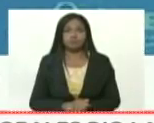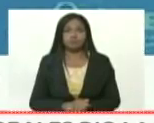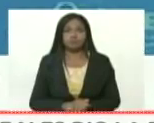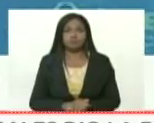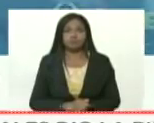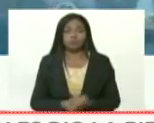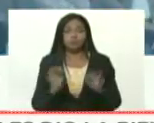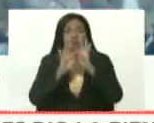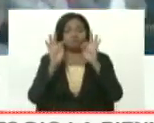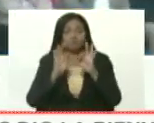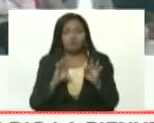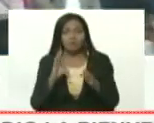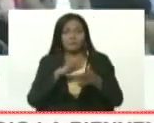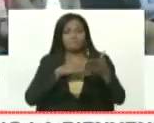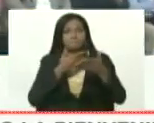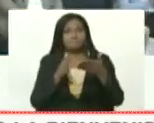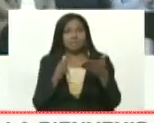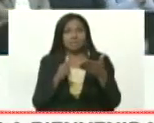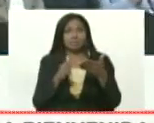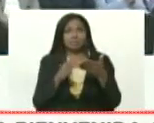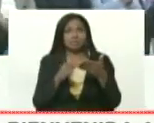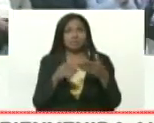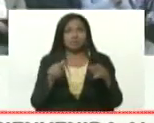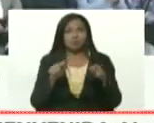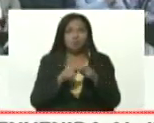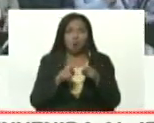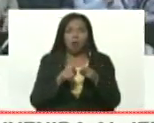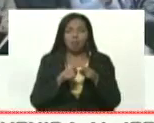un modelo matemático, un algoritmo,